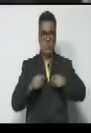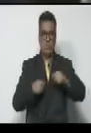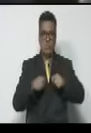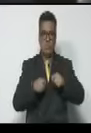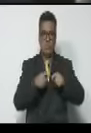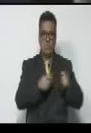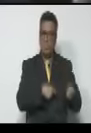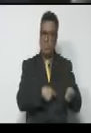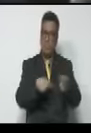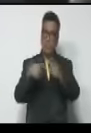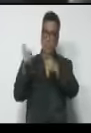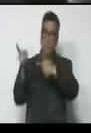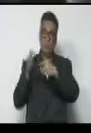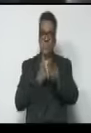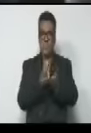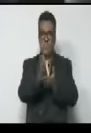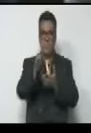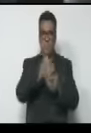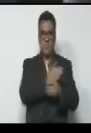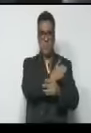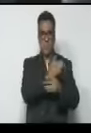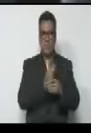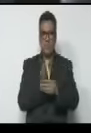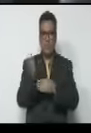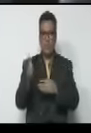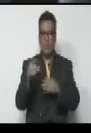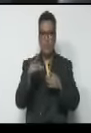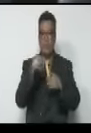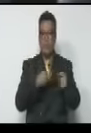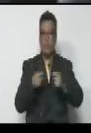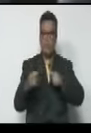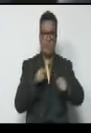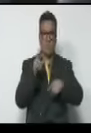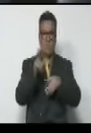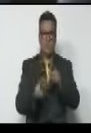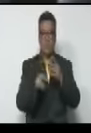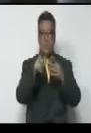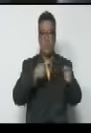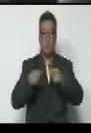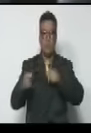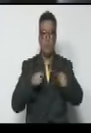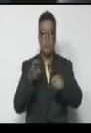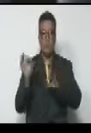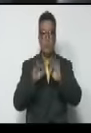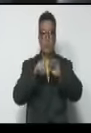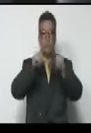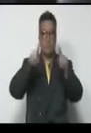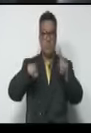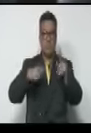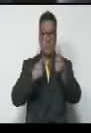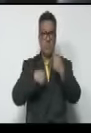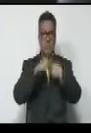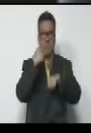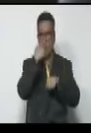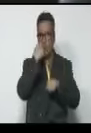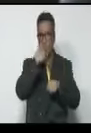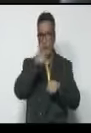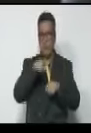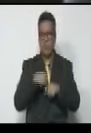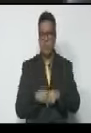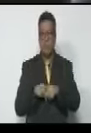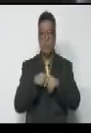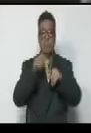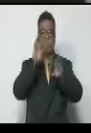el transporte, las rutas. Si no se controlan esos tres elementos, no hay un cartel.